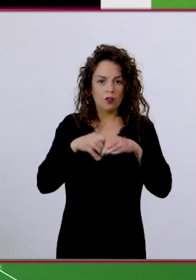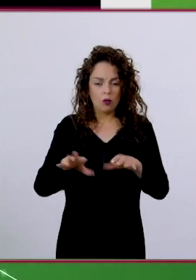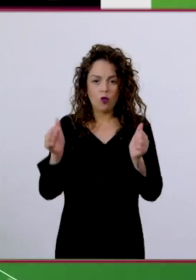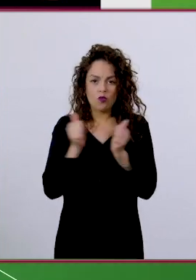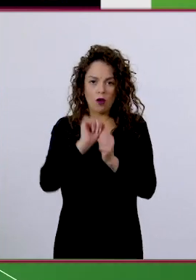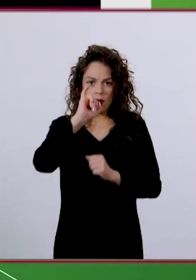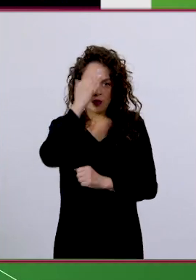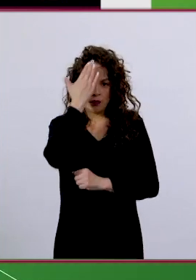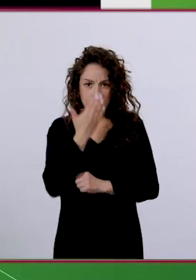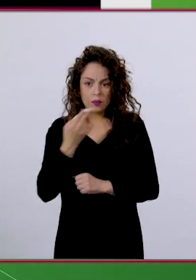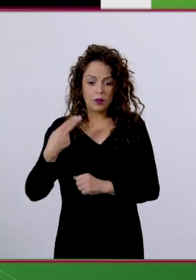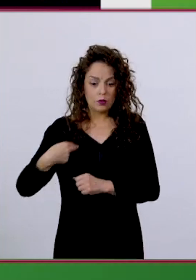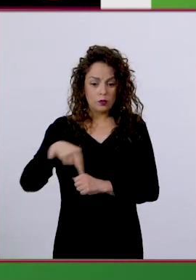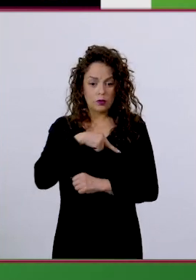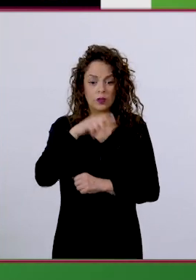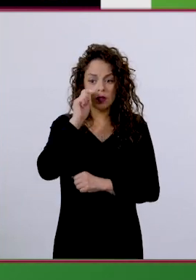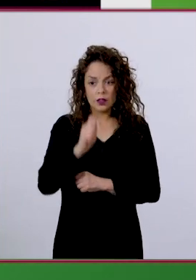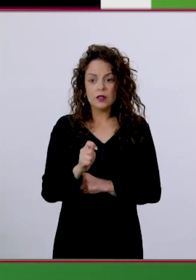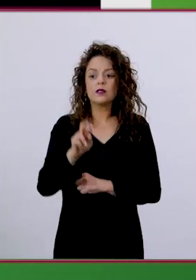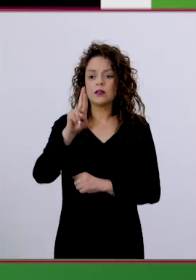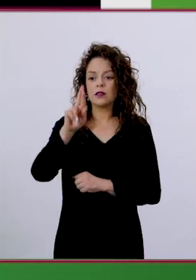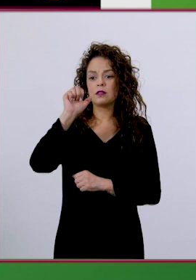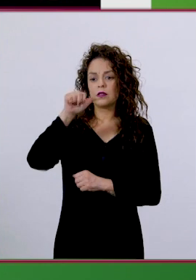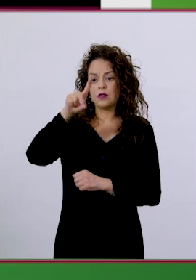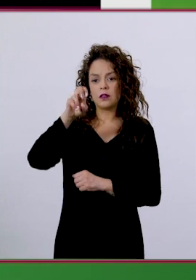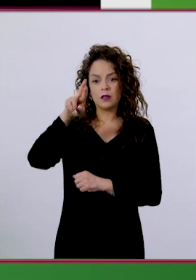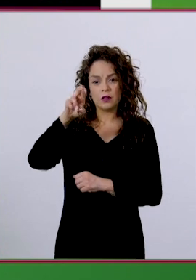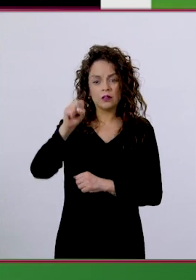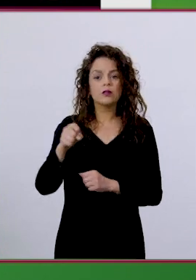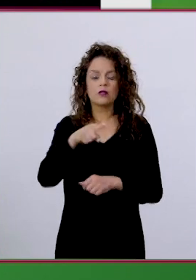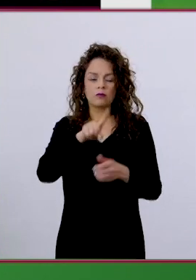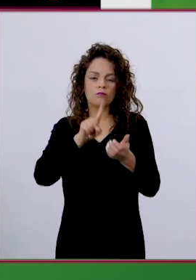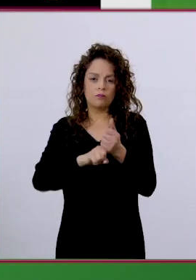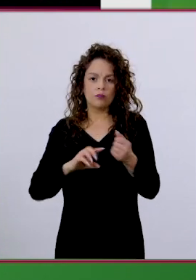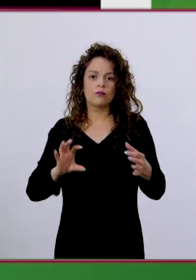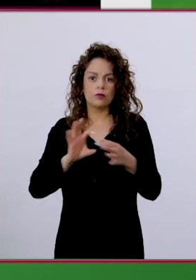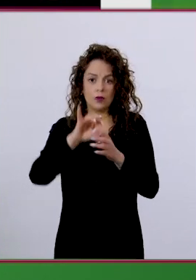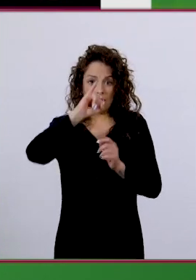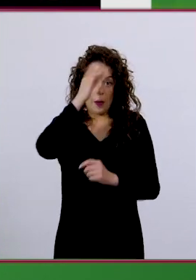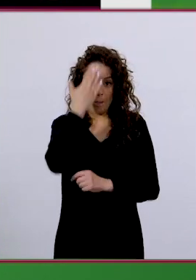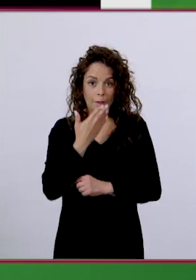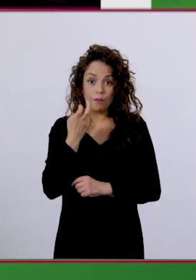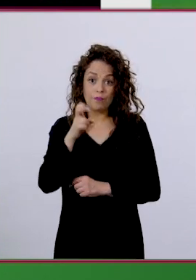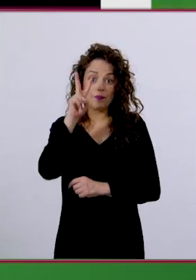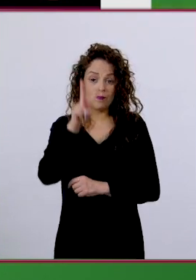que trabajamos fueron renders, el desarrollo de imágenes objetivo, fue lo que detonó